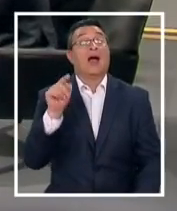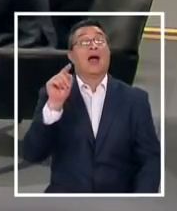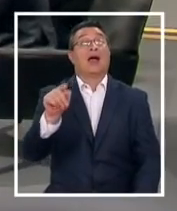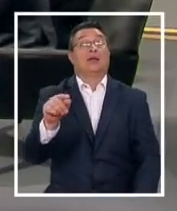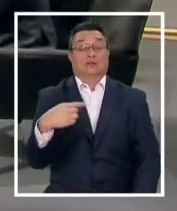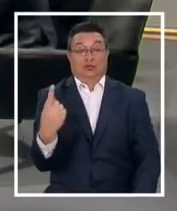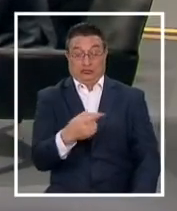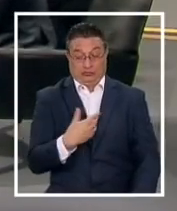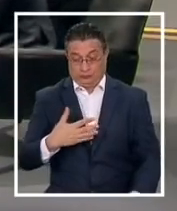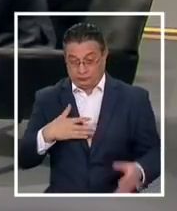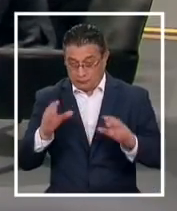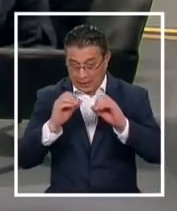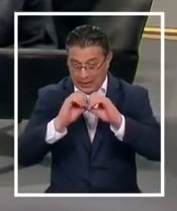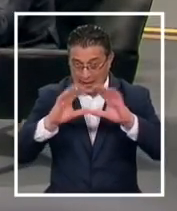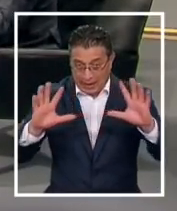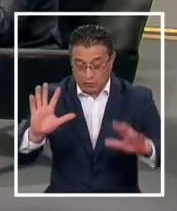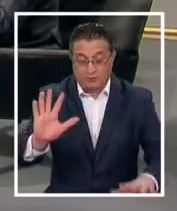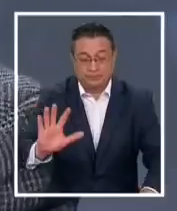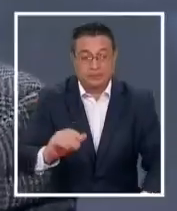entre nosotros, para que nos entendamos bien.